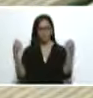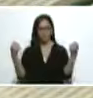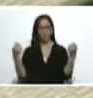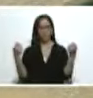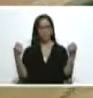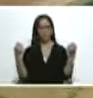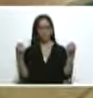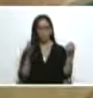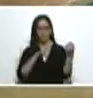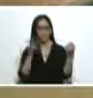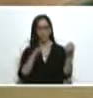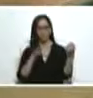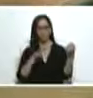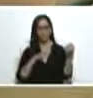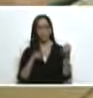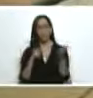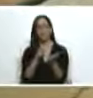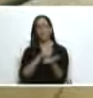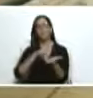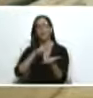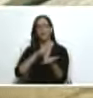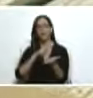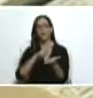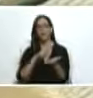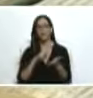aquí en la página